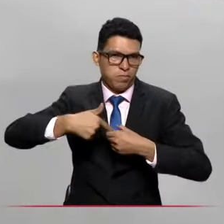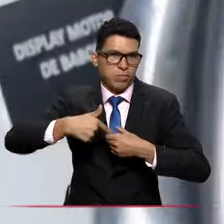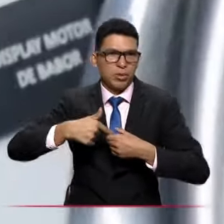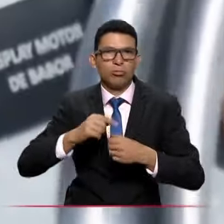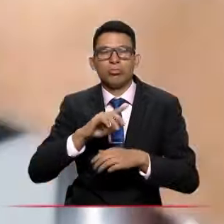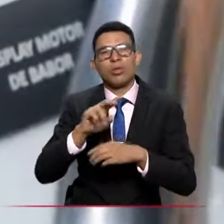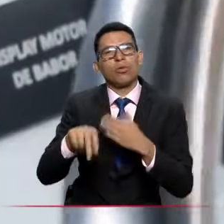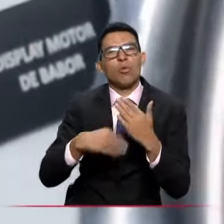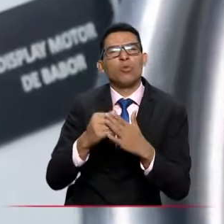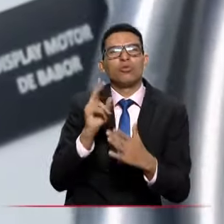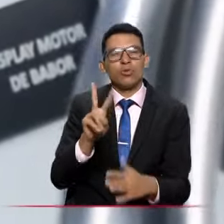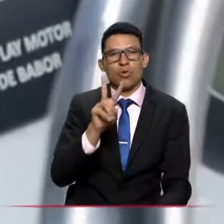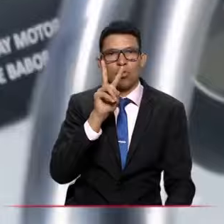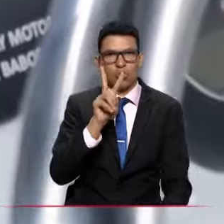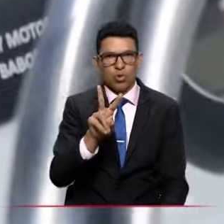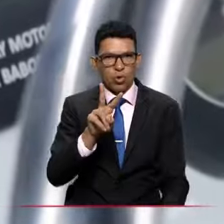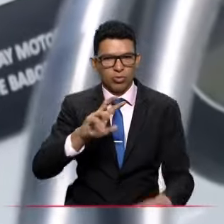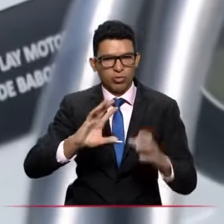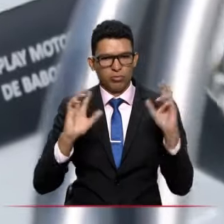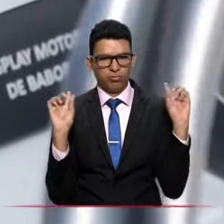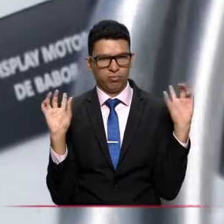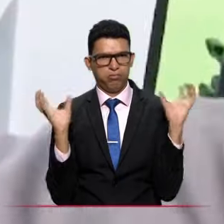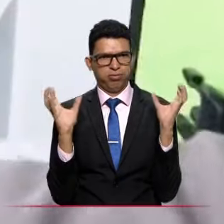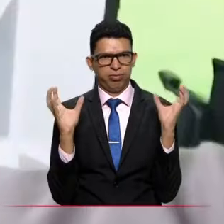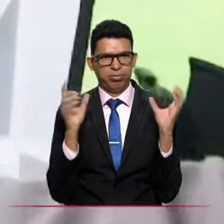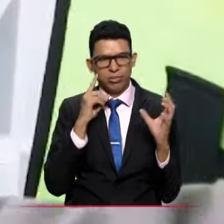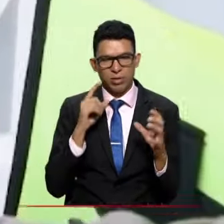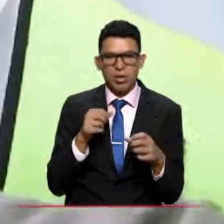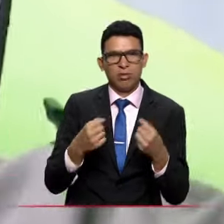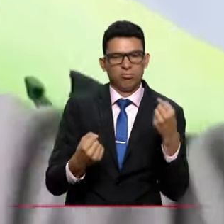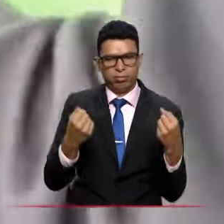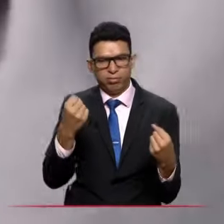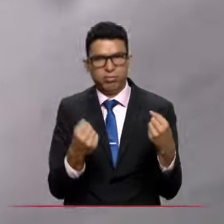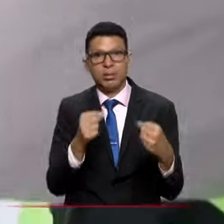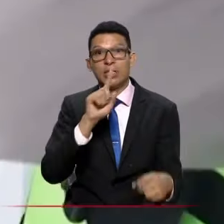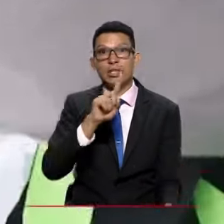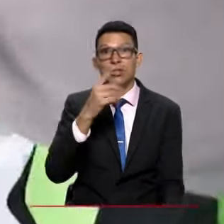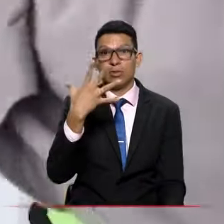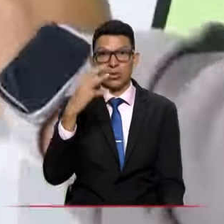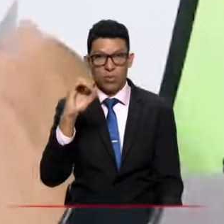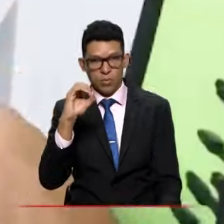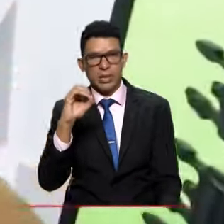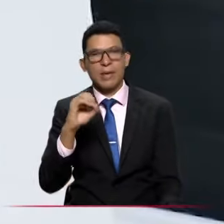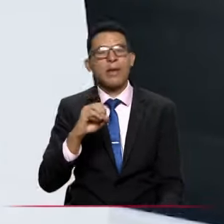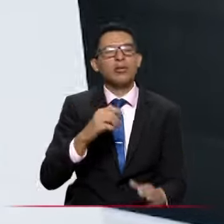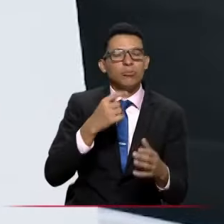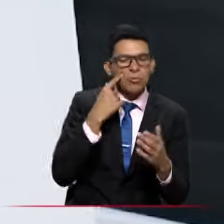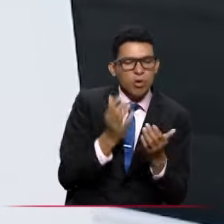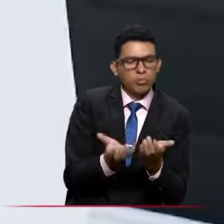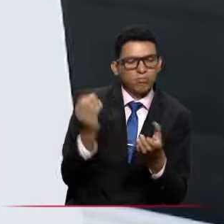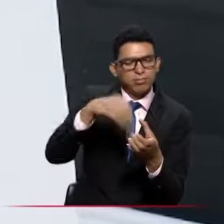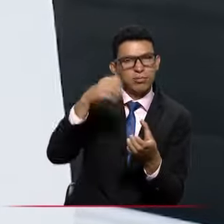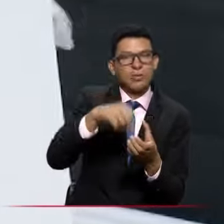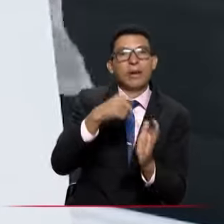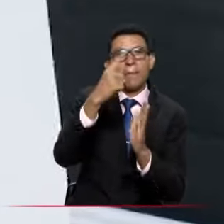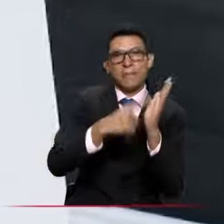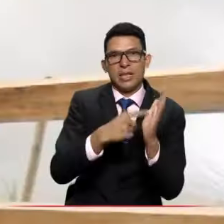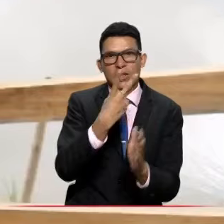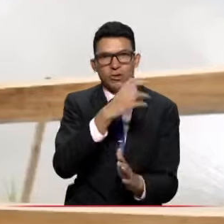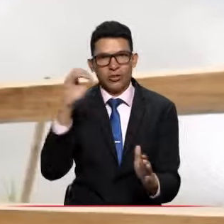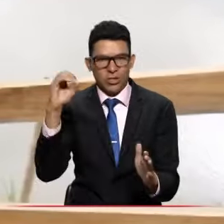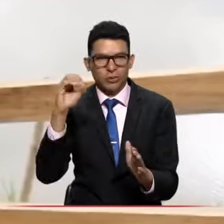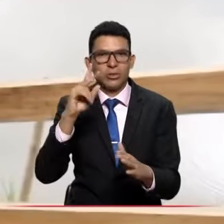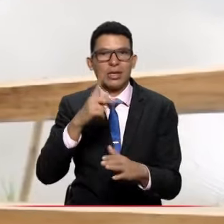con dos motores de 150 caballos de fuerza cada uno, una capacidad de carga mínima de 1.200 kilos y puede transportar hasta